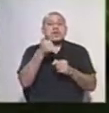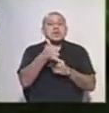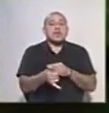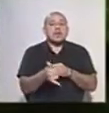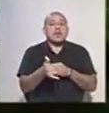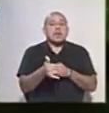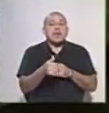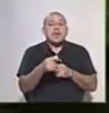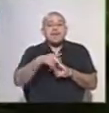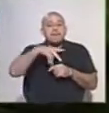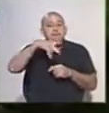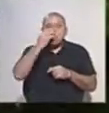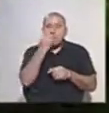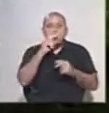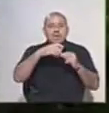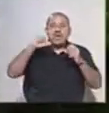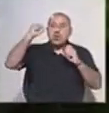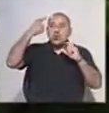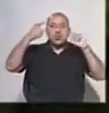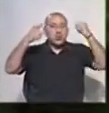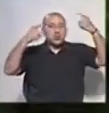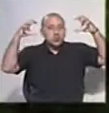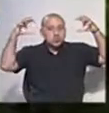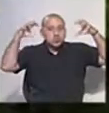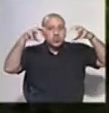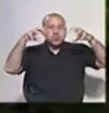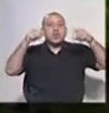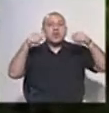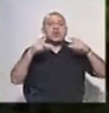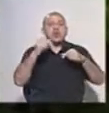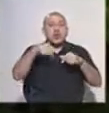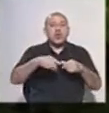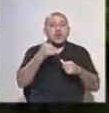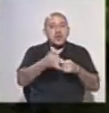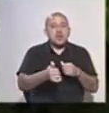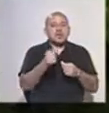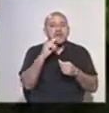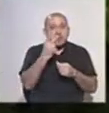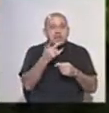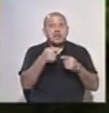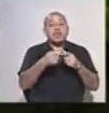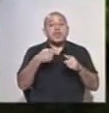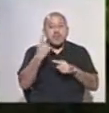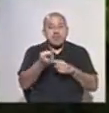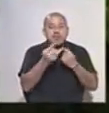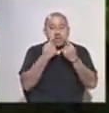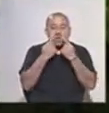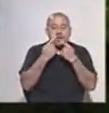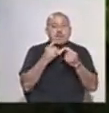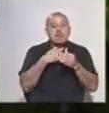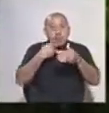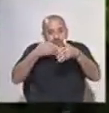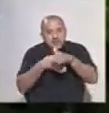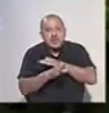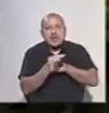mejor parrilla de luces y también mejor calidad de sonido. Pero hoy ustedes tienen dos especialistas para que reafirmen estas palabras. Dentro de un rato les mostramos parte del espectáculo que hay